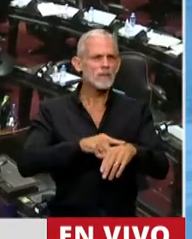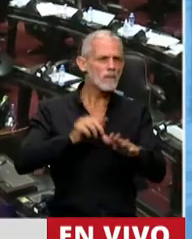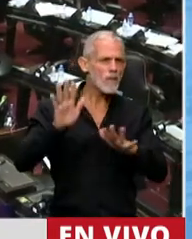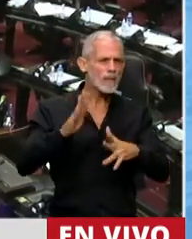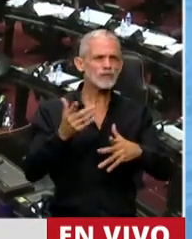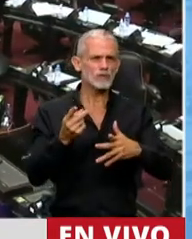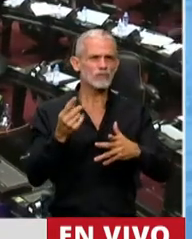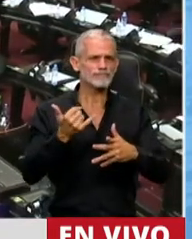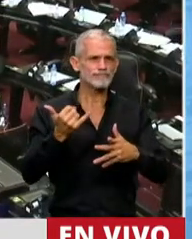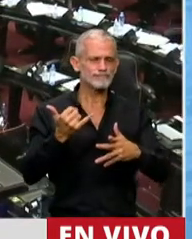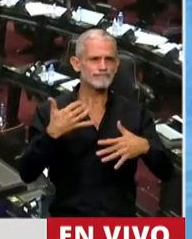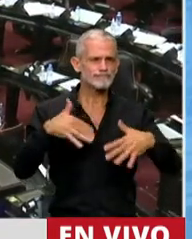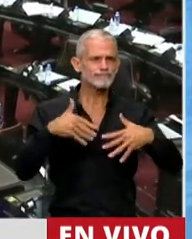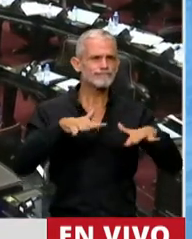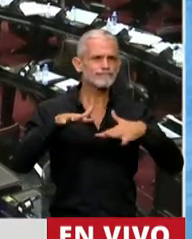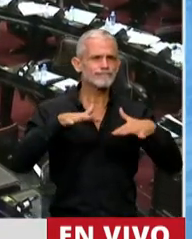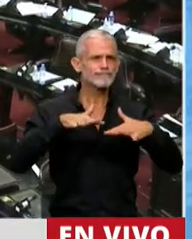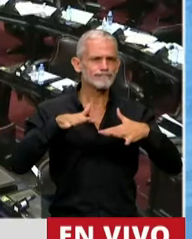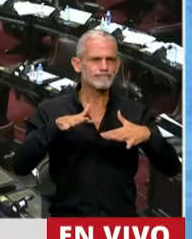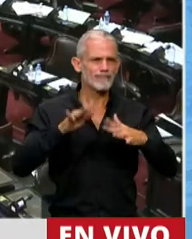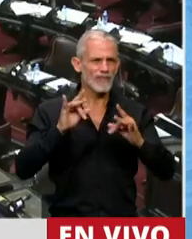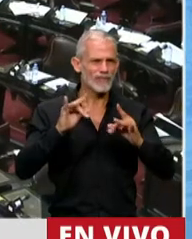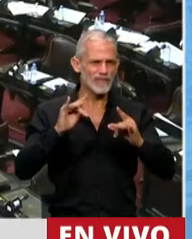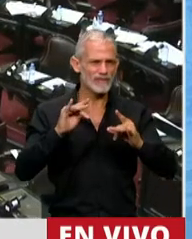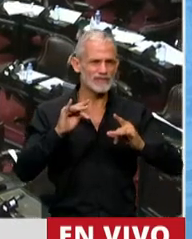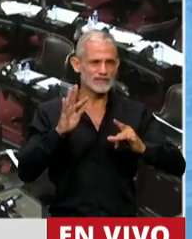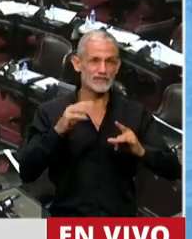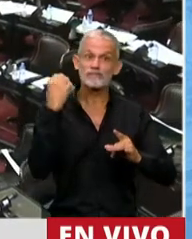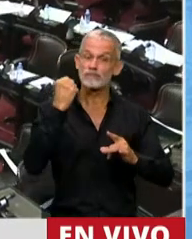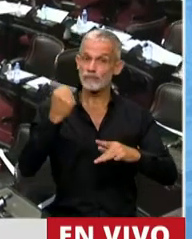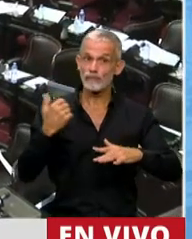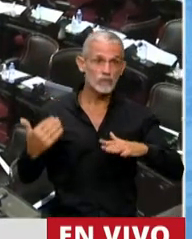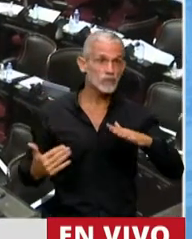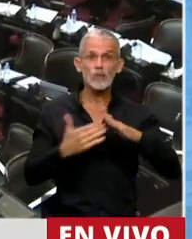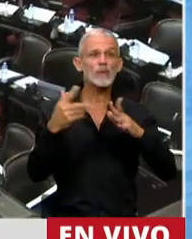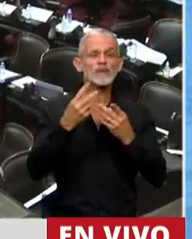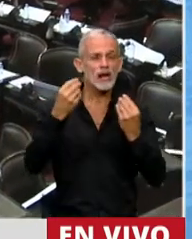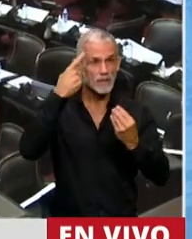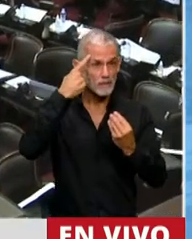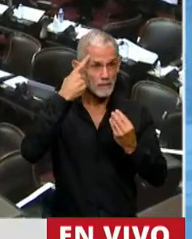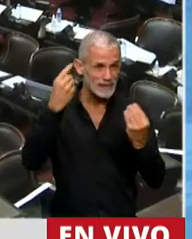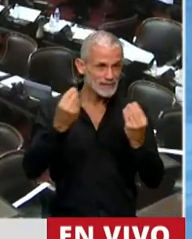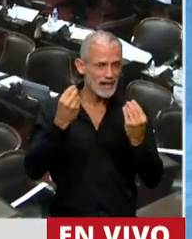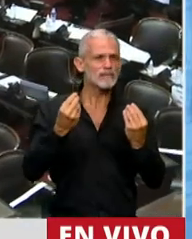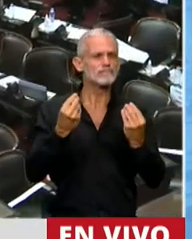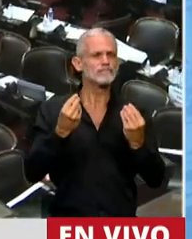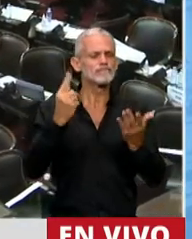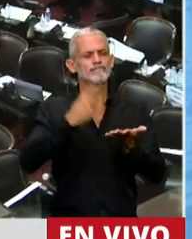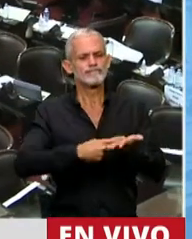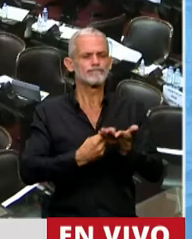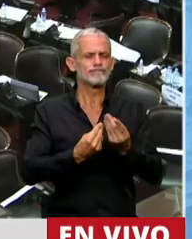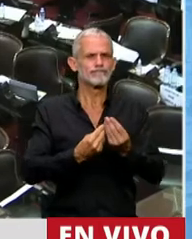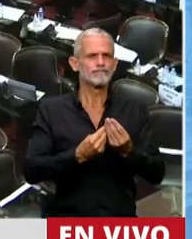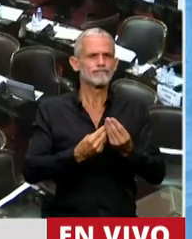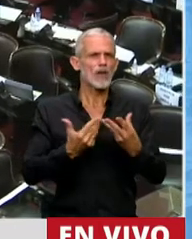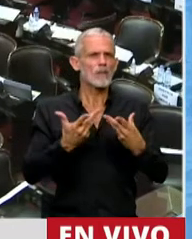de consternación que nos toca vivir, es fundamental pensar medidas que ayuden a